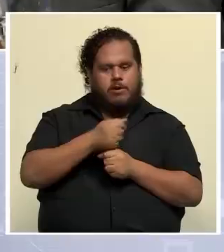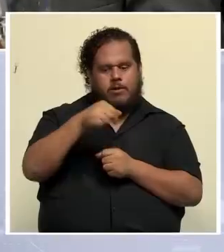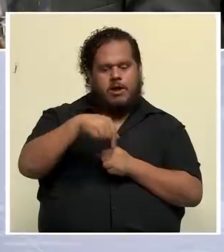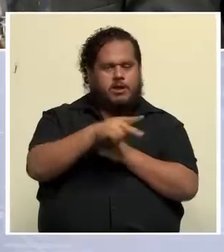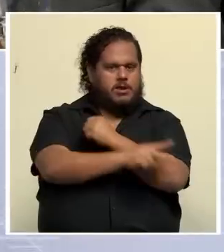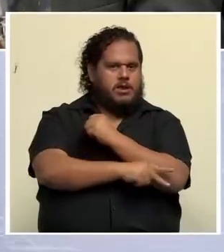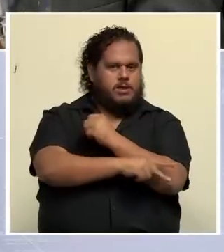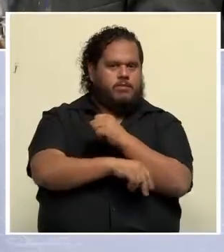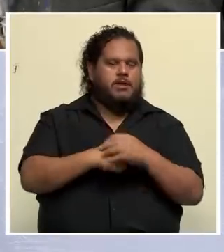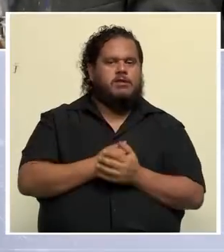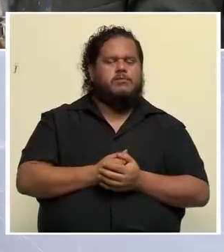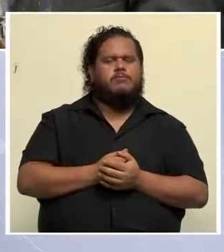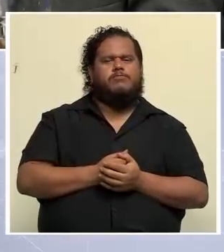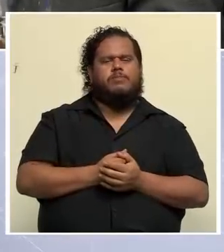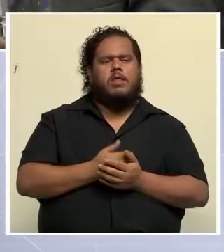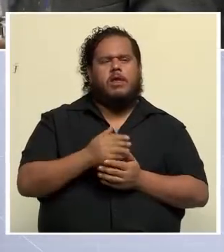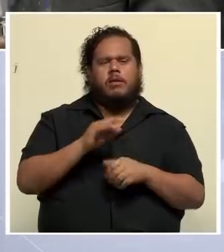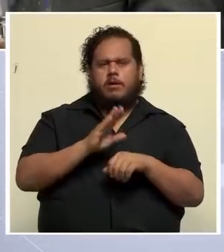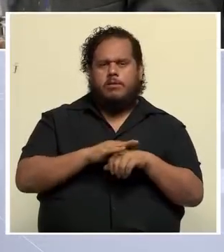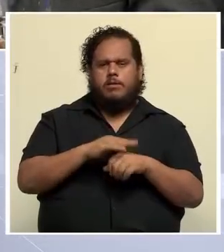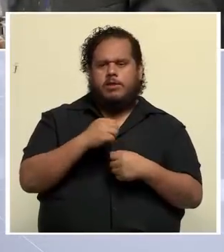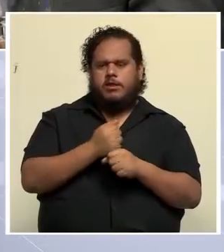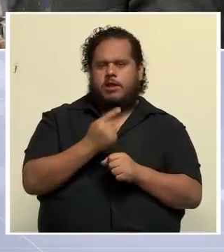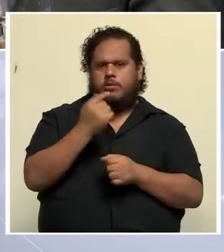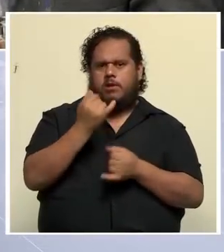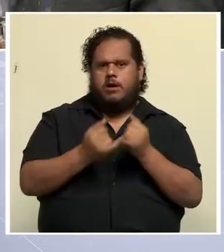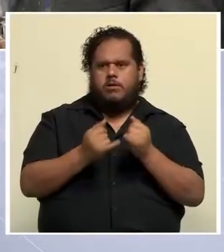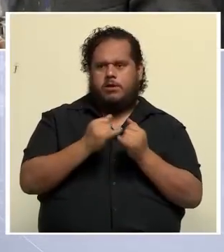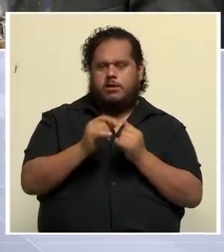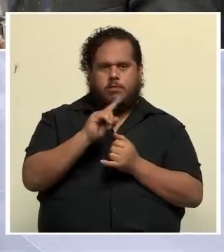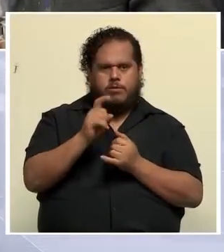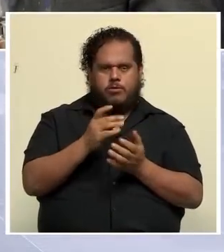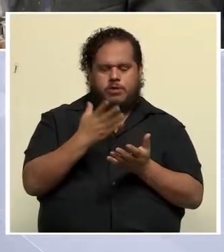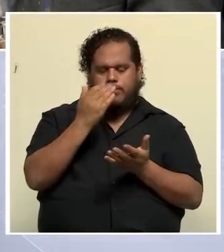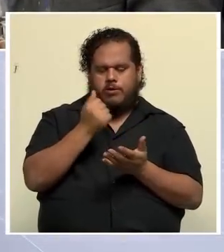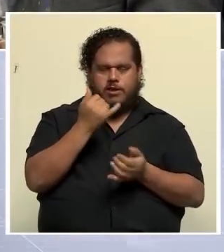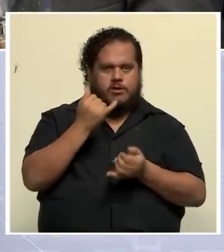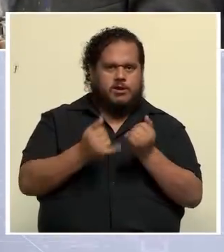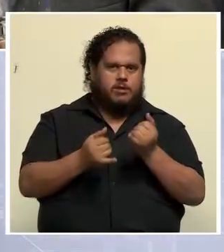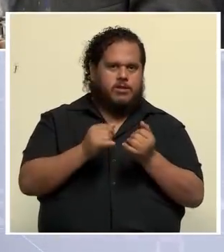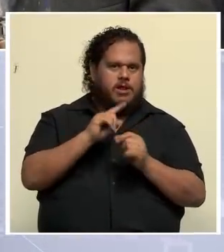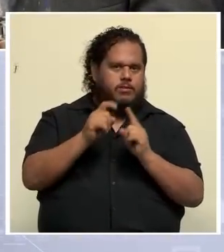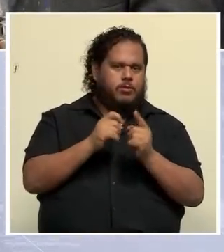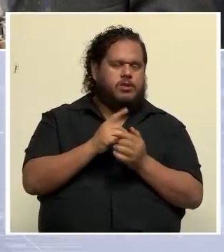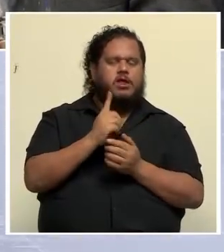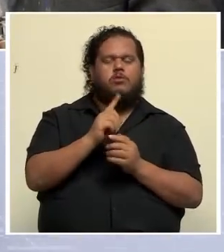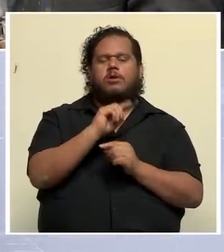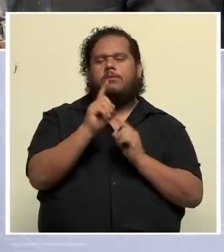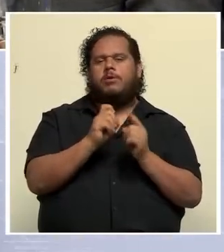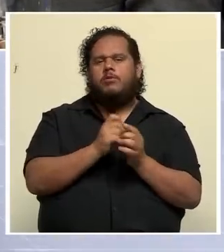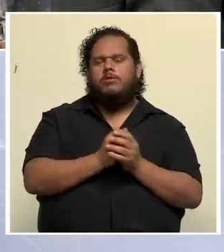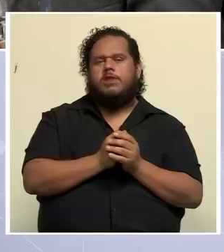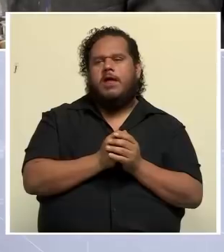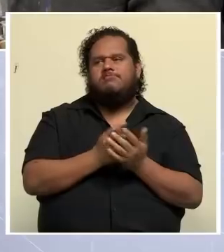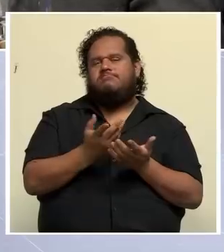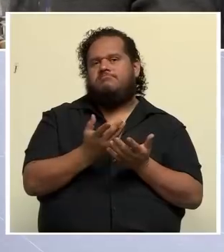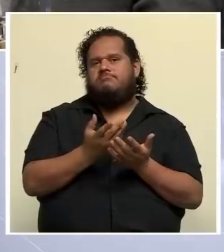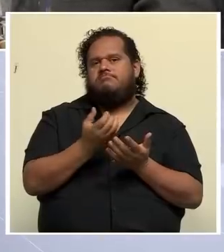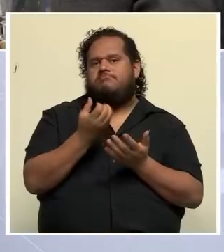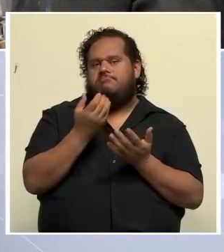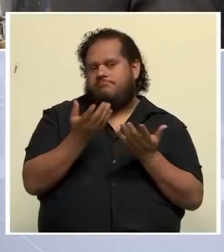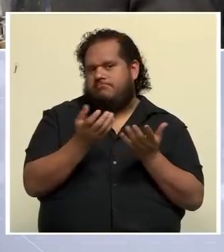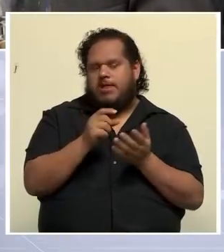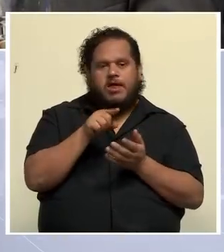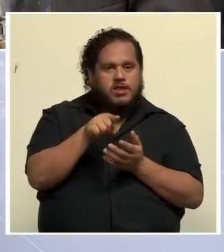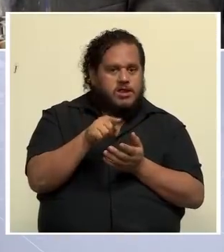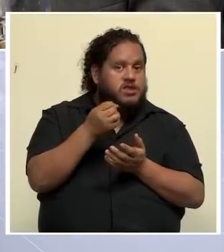Don José María, me permito hacer una última pregunta ya que nos queda, se nos acaba la entrevista, y es casi una pregunta de simulación. Si usted fuera hoy